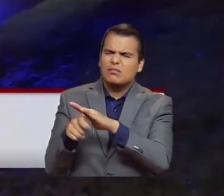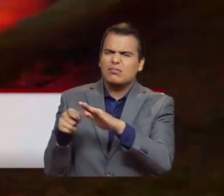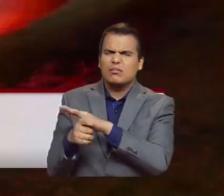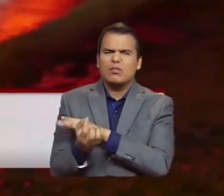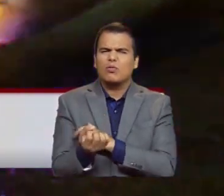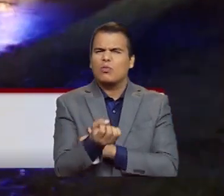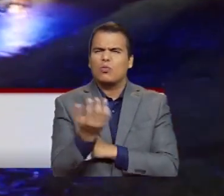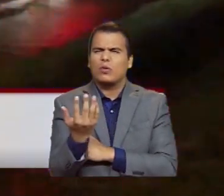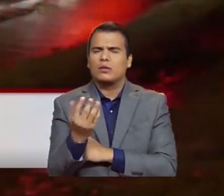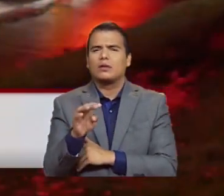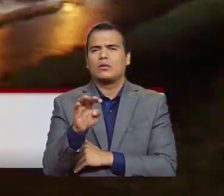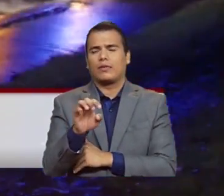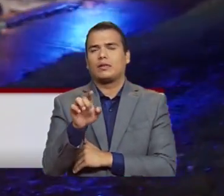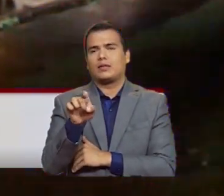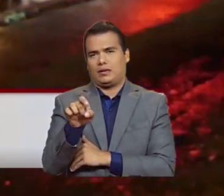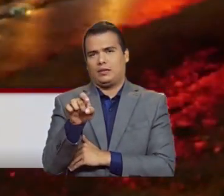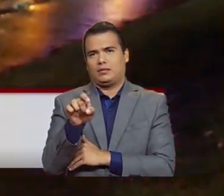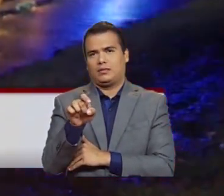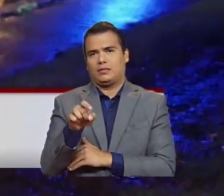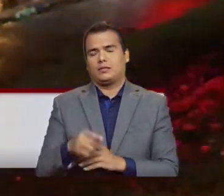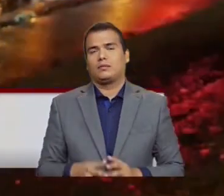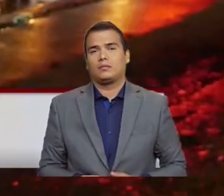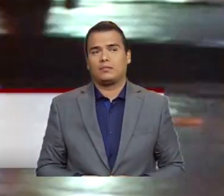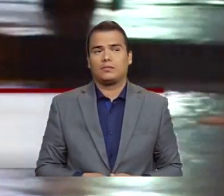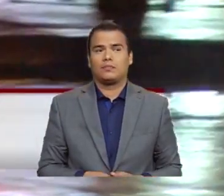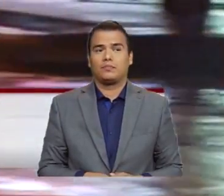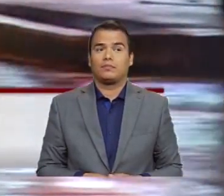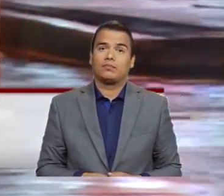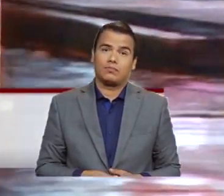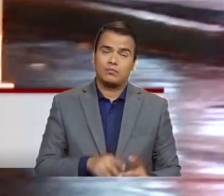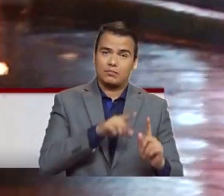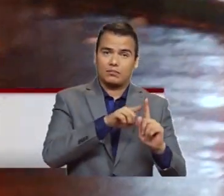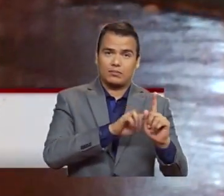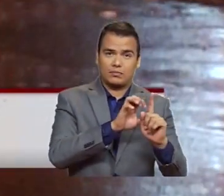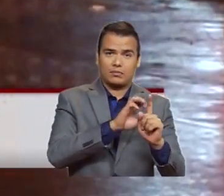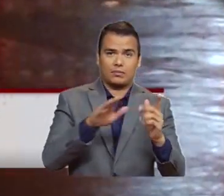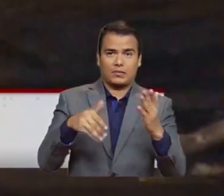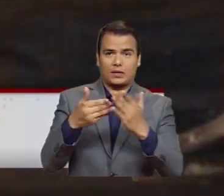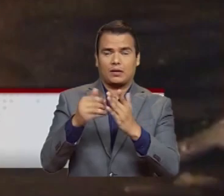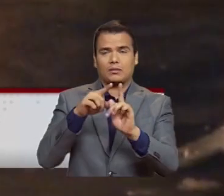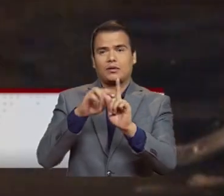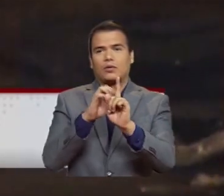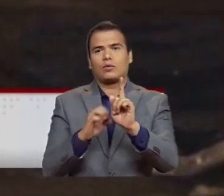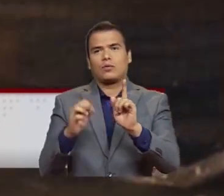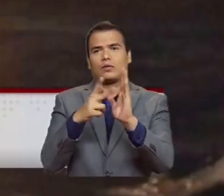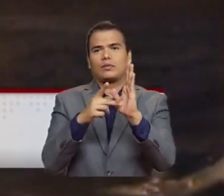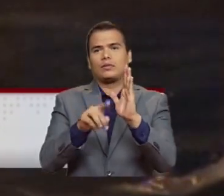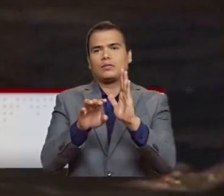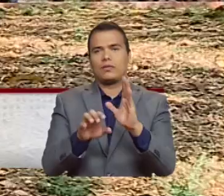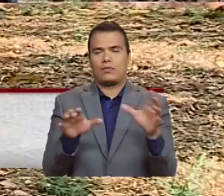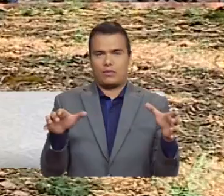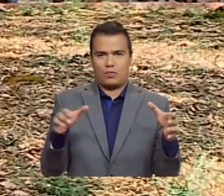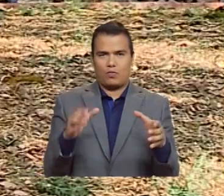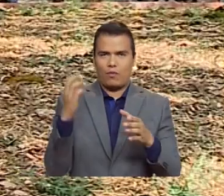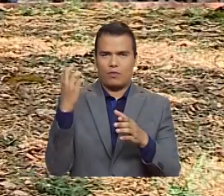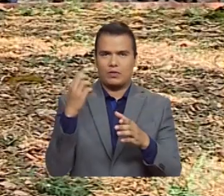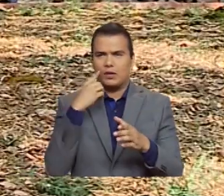alcanzó los 96 casos entre enero y octubre de este año la fiscalía recepcionó